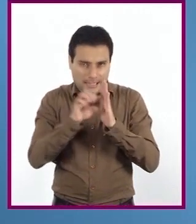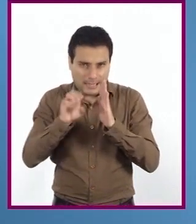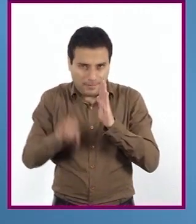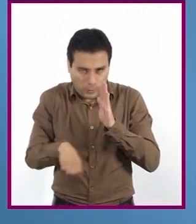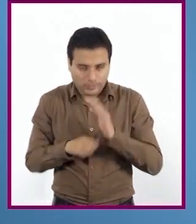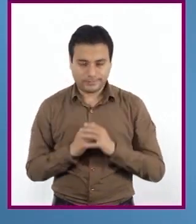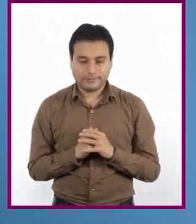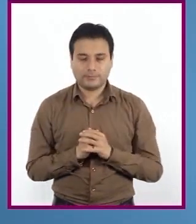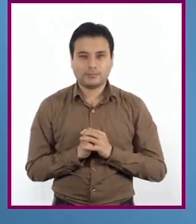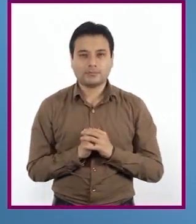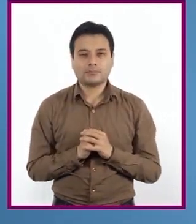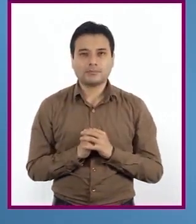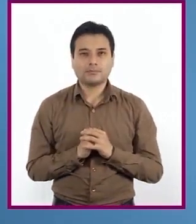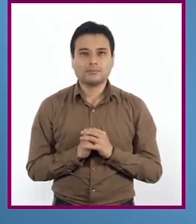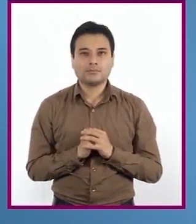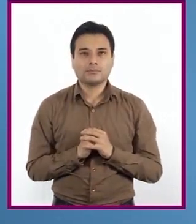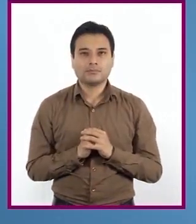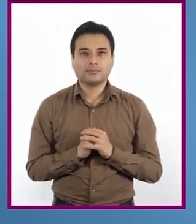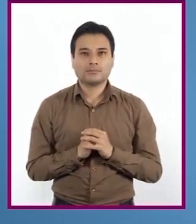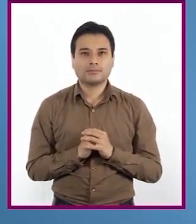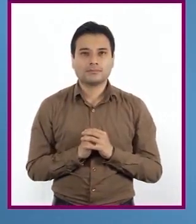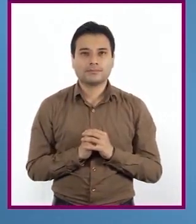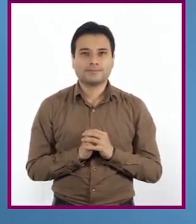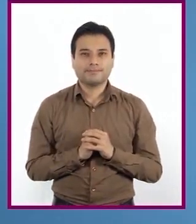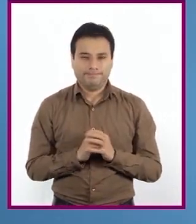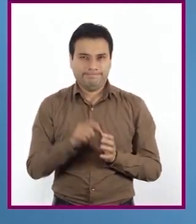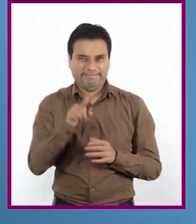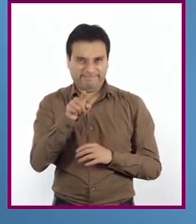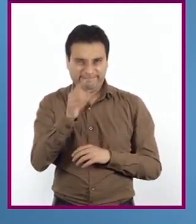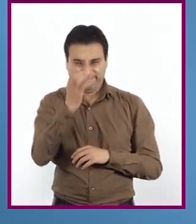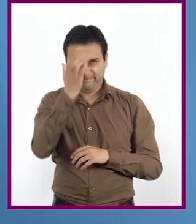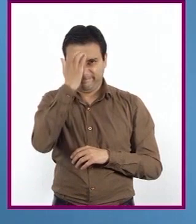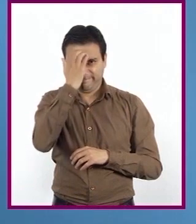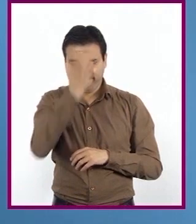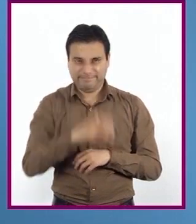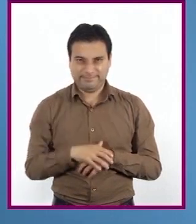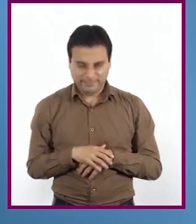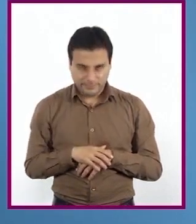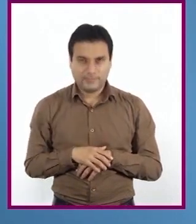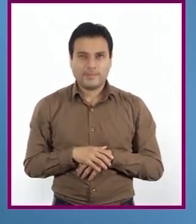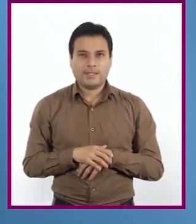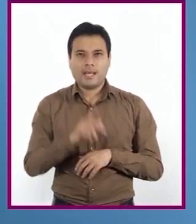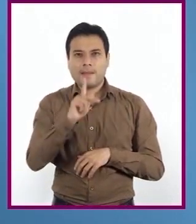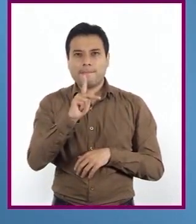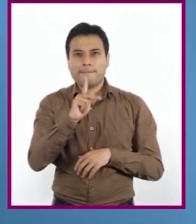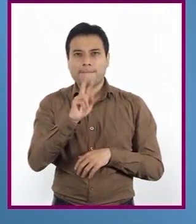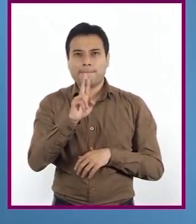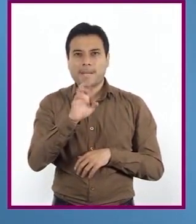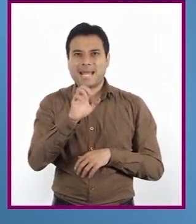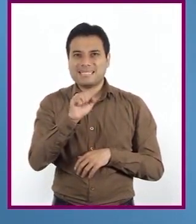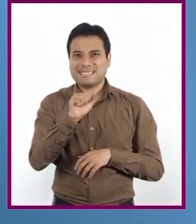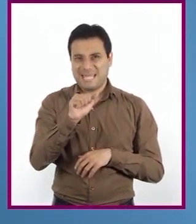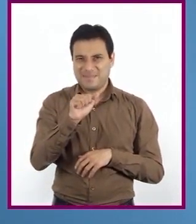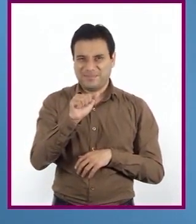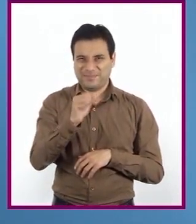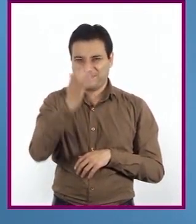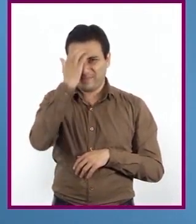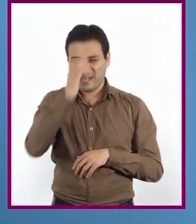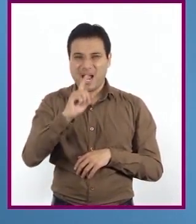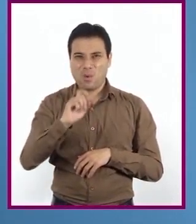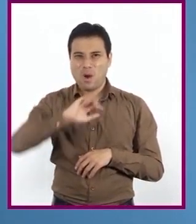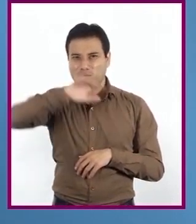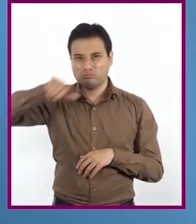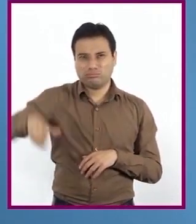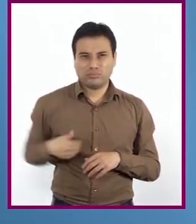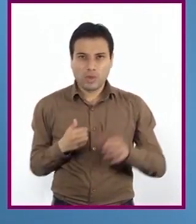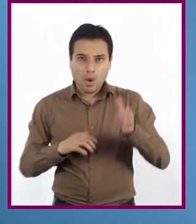por ejemplo, una presa al subir el nivel del agua. Esta ejerce una gran presión y revienta el muro. Un